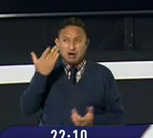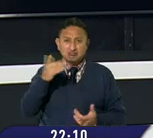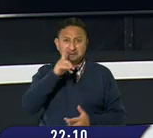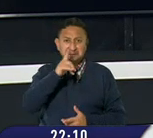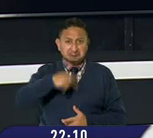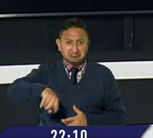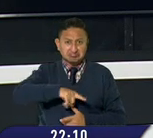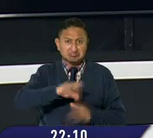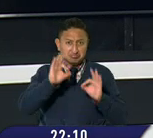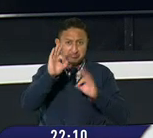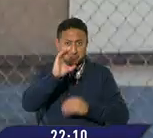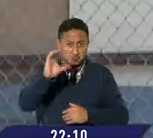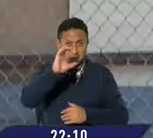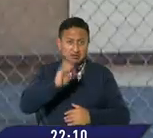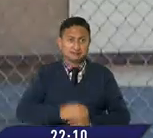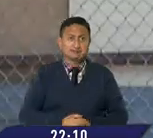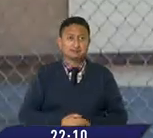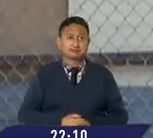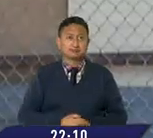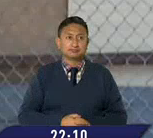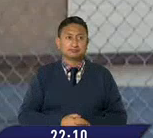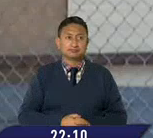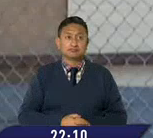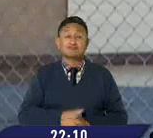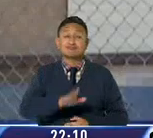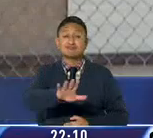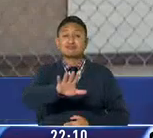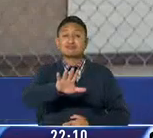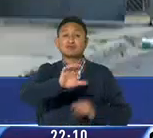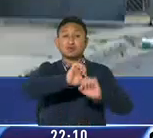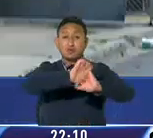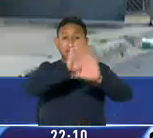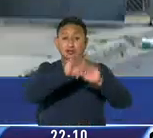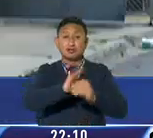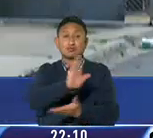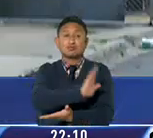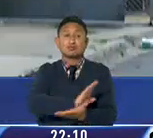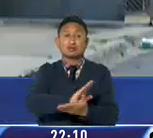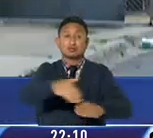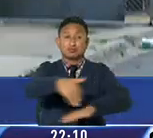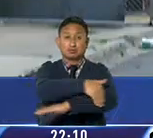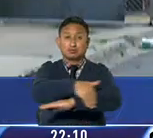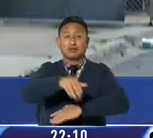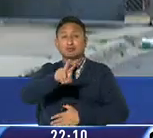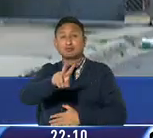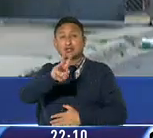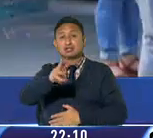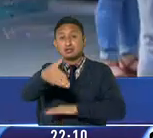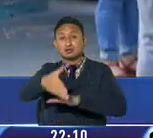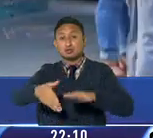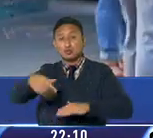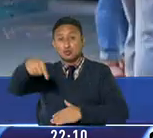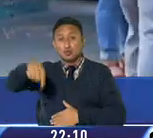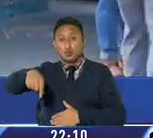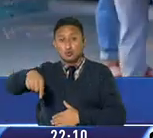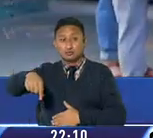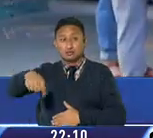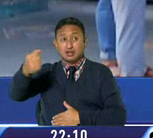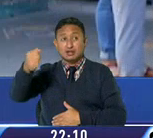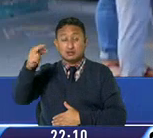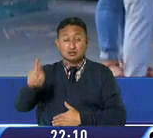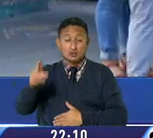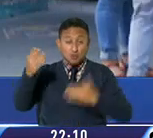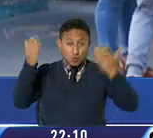pequeño. Eran las 5 de la madrugada y en el barrio de las calles 26 y La Q, en el suroeste de Guayaquil,